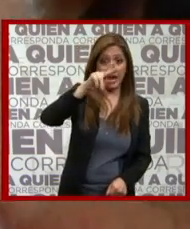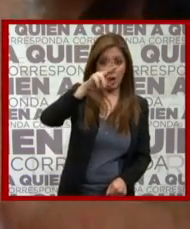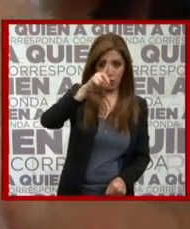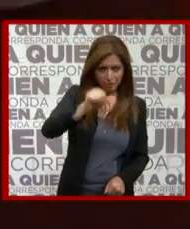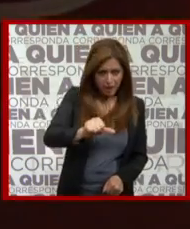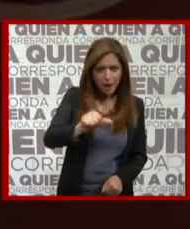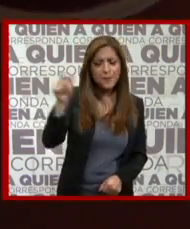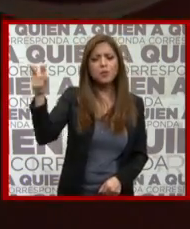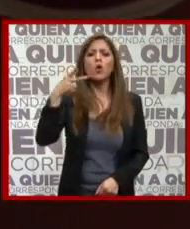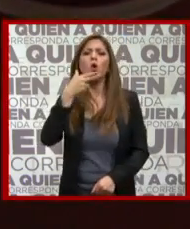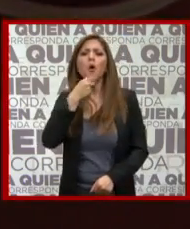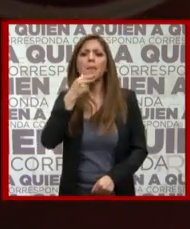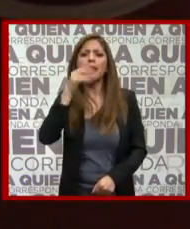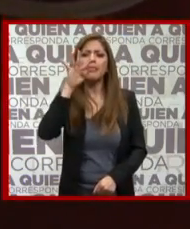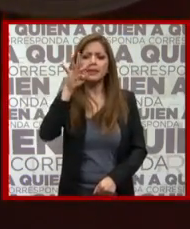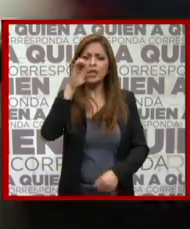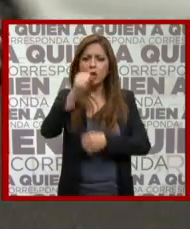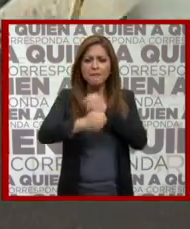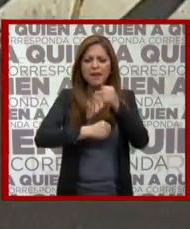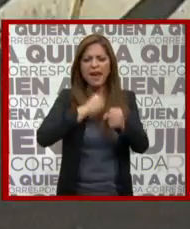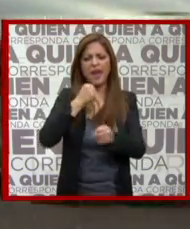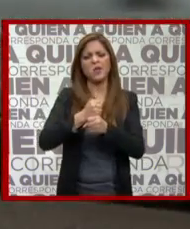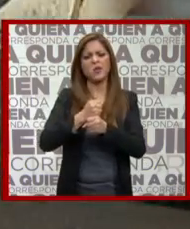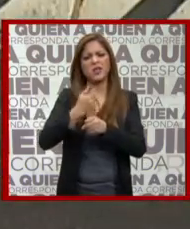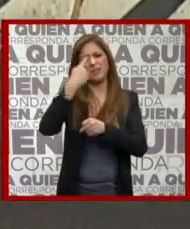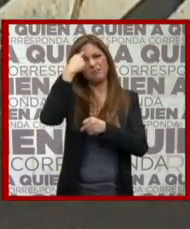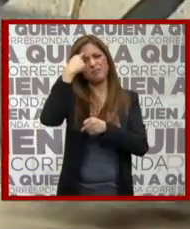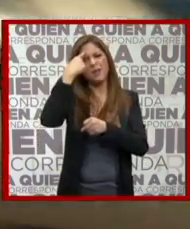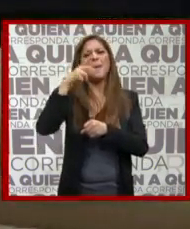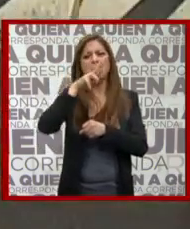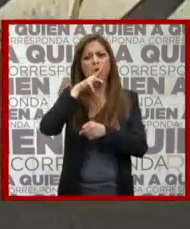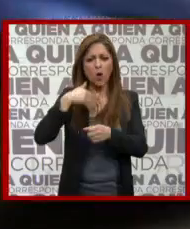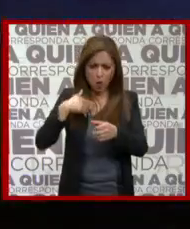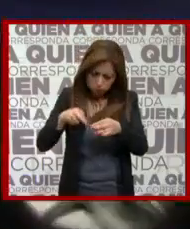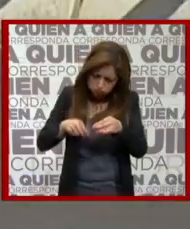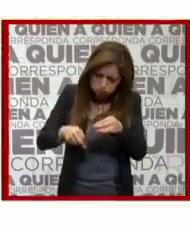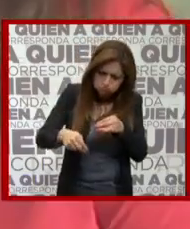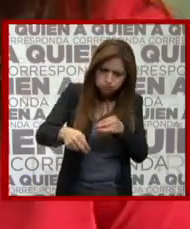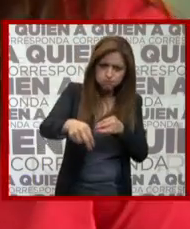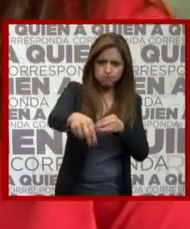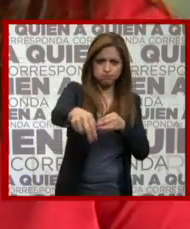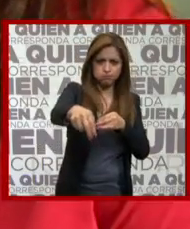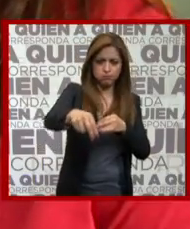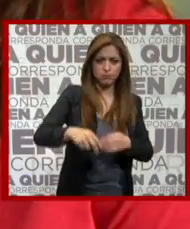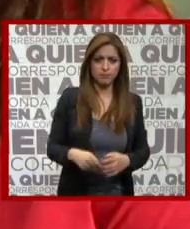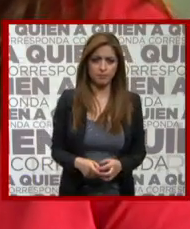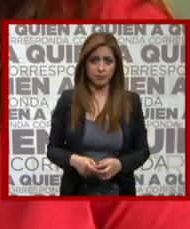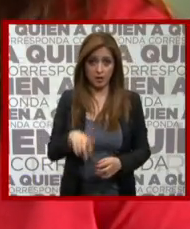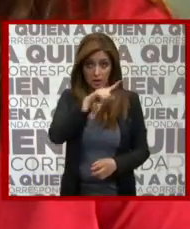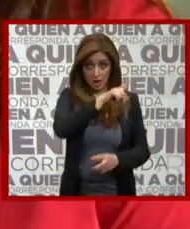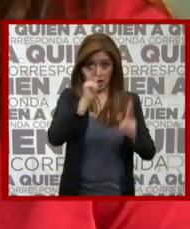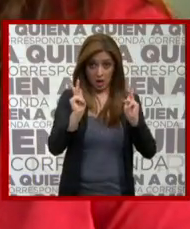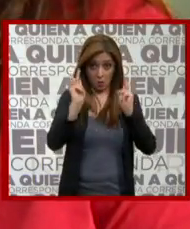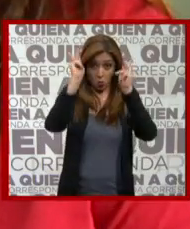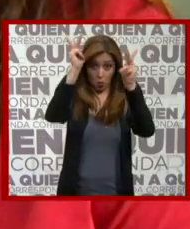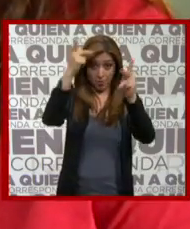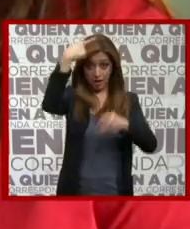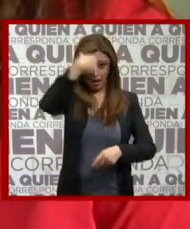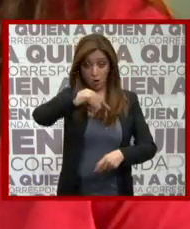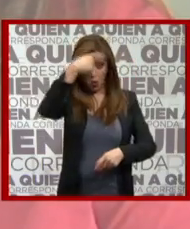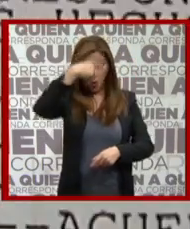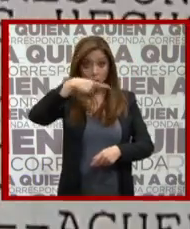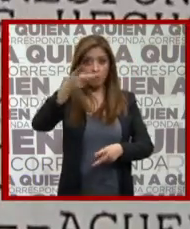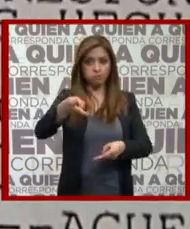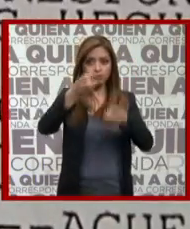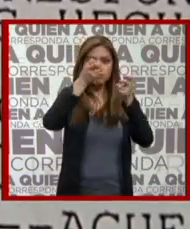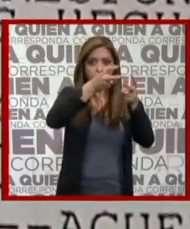seguridad que el joven de 19 años de edad decidió cruzar la avenida por debajo del puente peatonal. Asaltan mucho. Mucho asaltan en ese